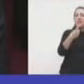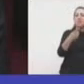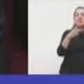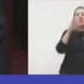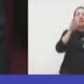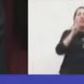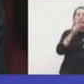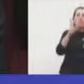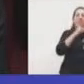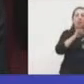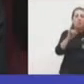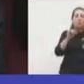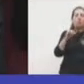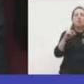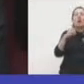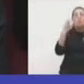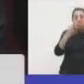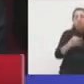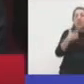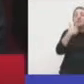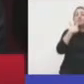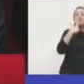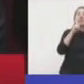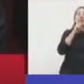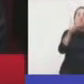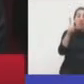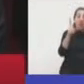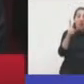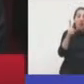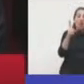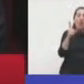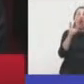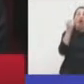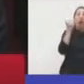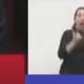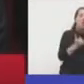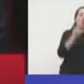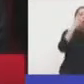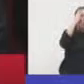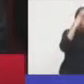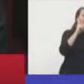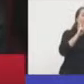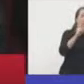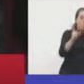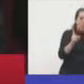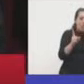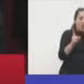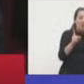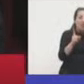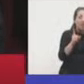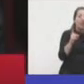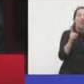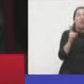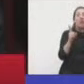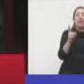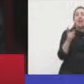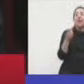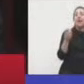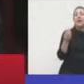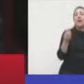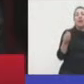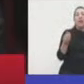corte y demás, mantener la línea, mantener la independencia, mantener la libertad, el respeto a la Constitución. Pero en otros lugares lo ha